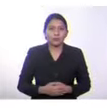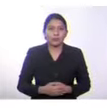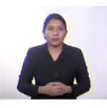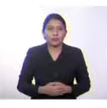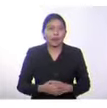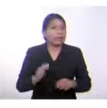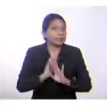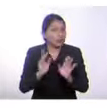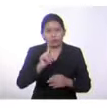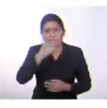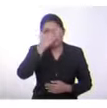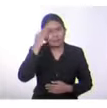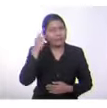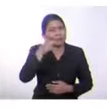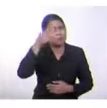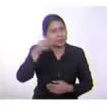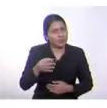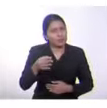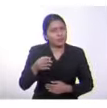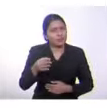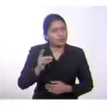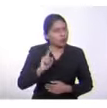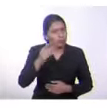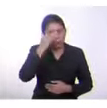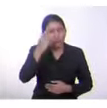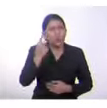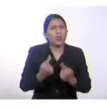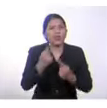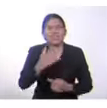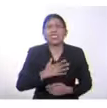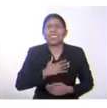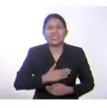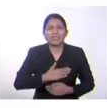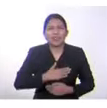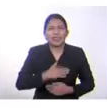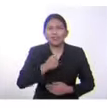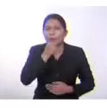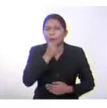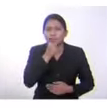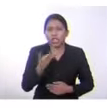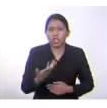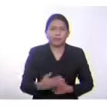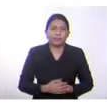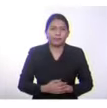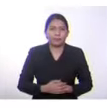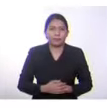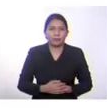Además, recuerda que debes de tener presente la intencionalidad de tu texto.